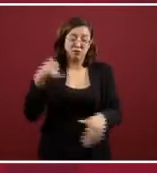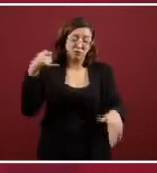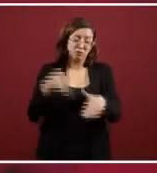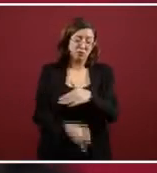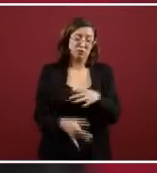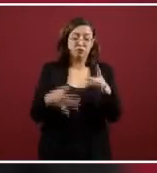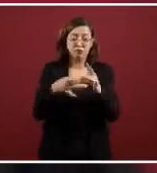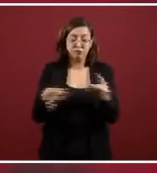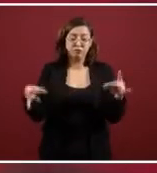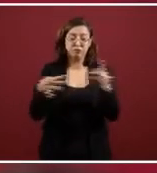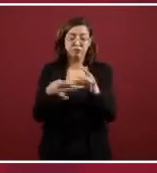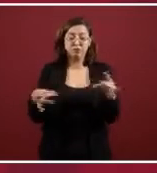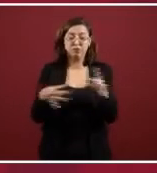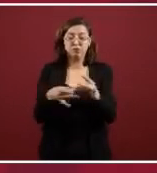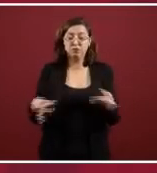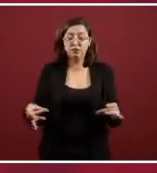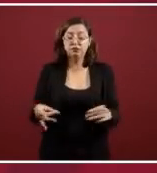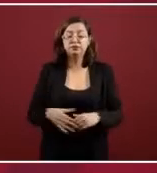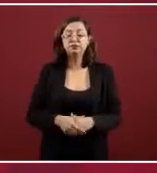nunca